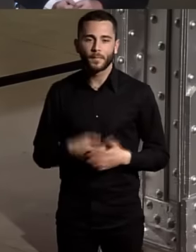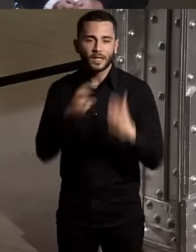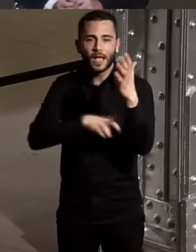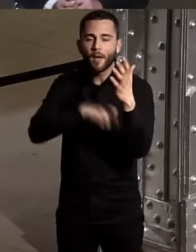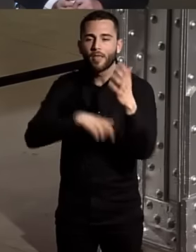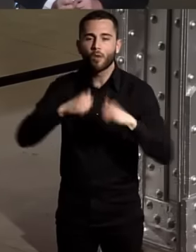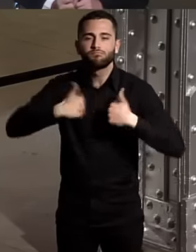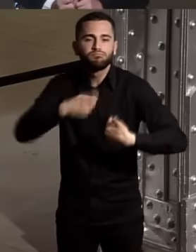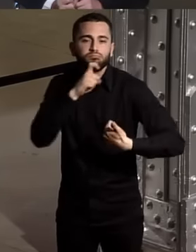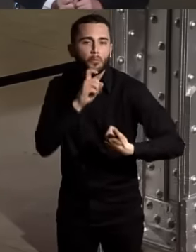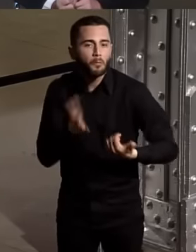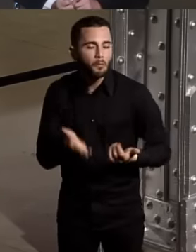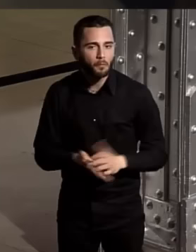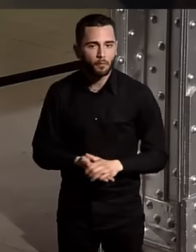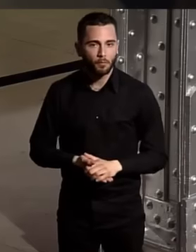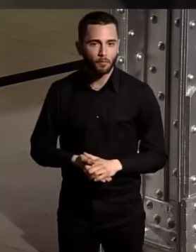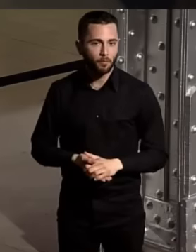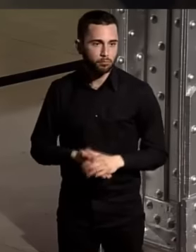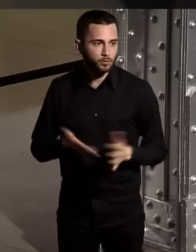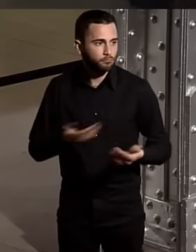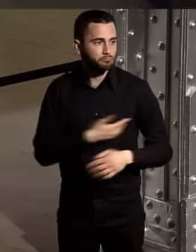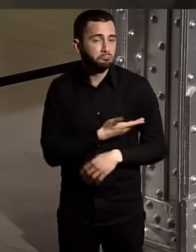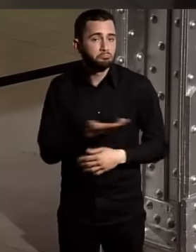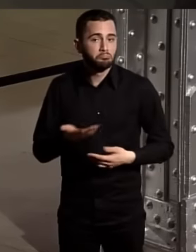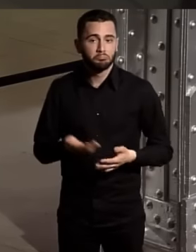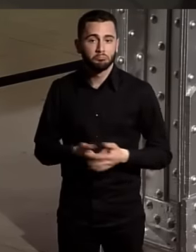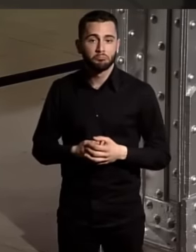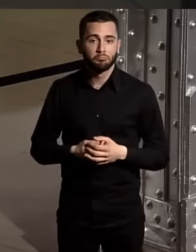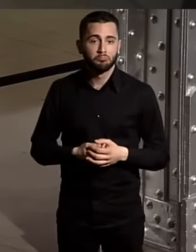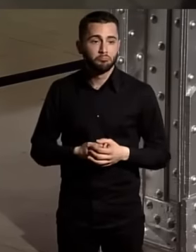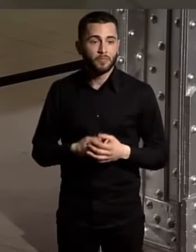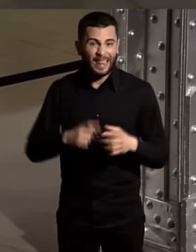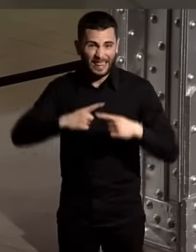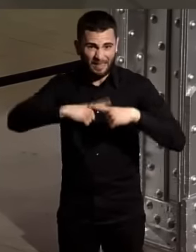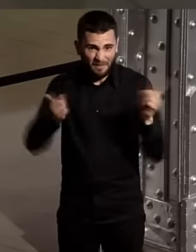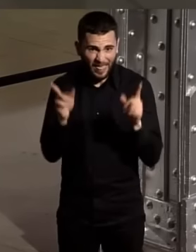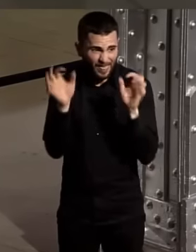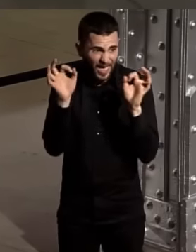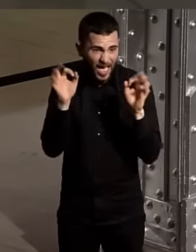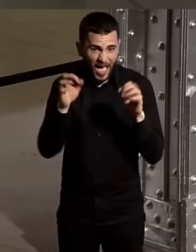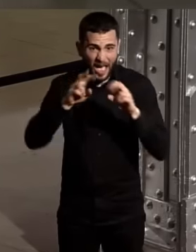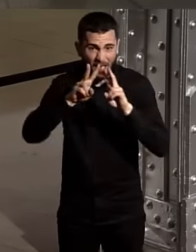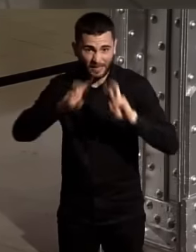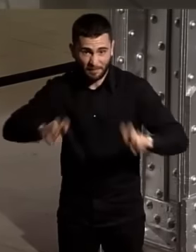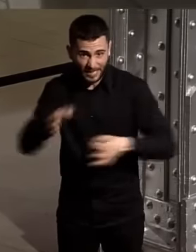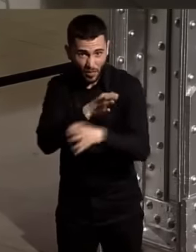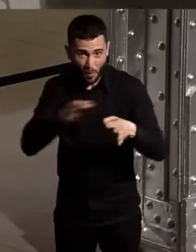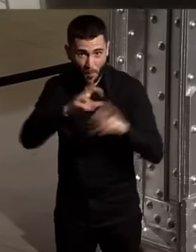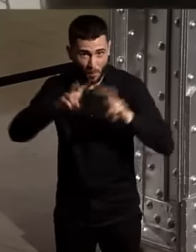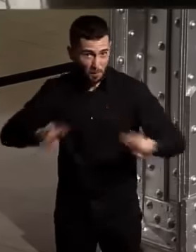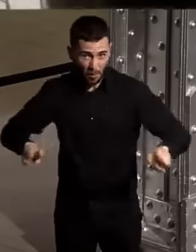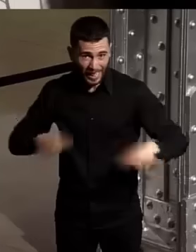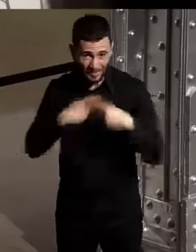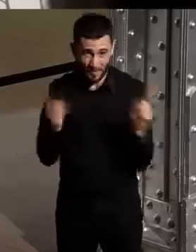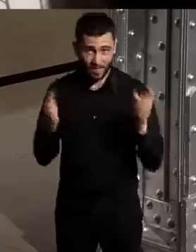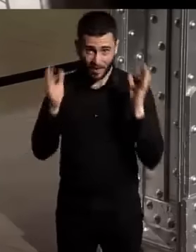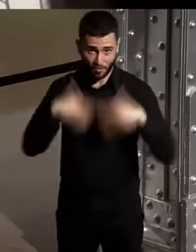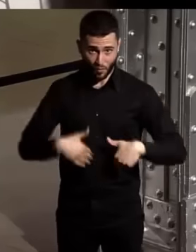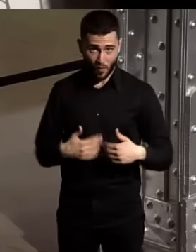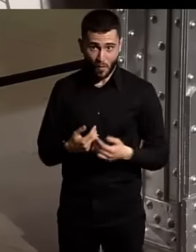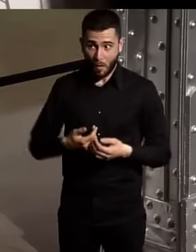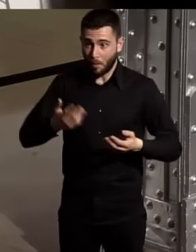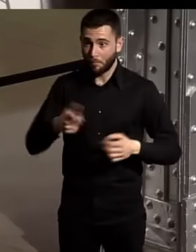excavación pues uno pues como cualquier en el fondo es que no no se diferencia nada de una investigación molecular simplemente uno